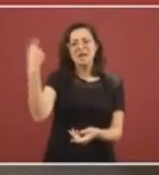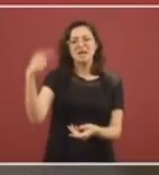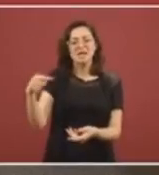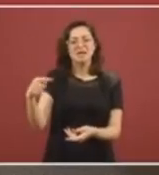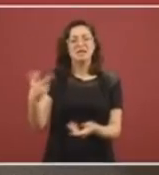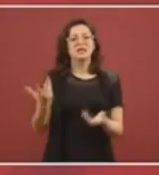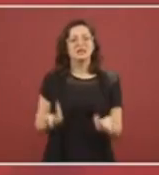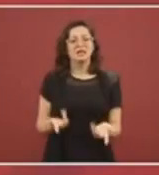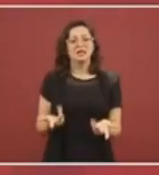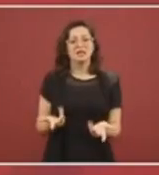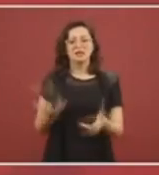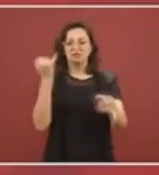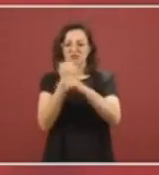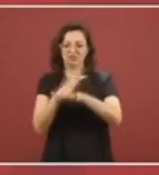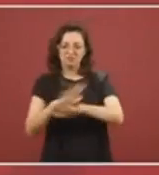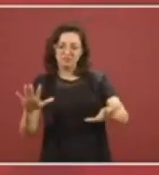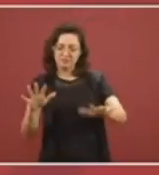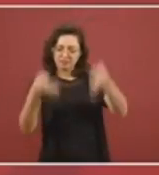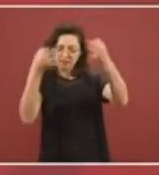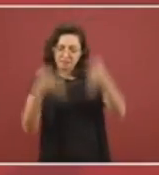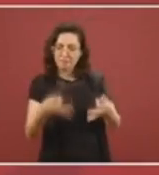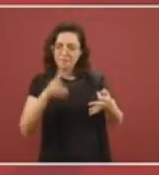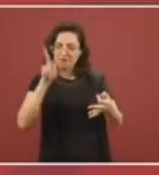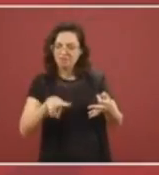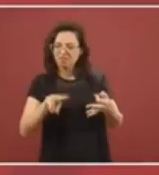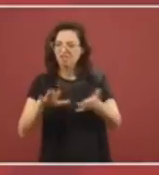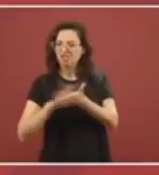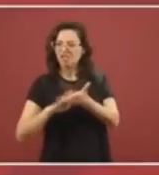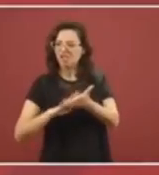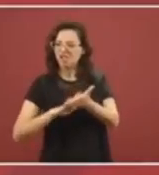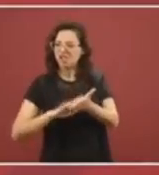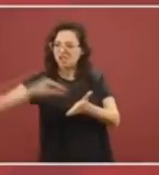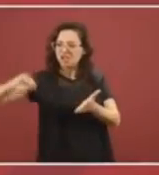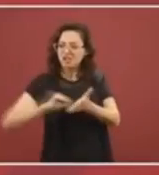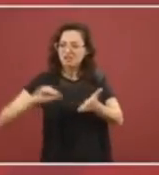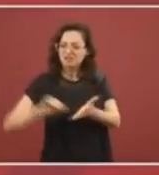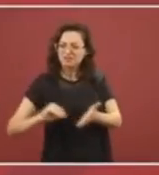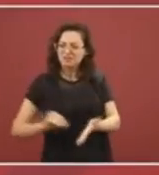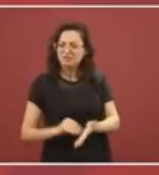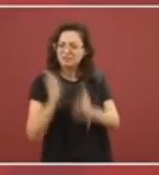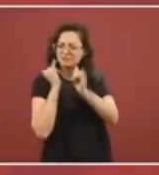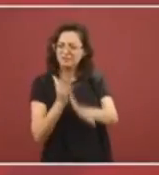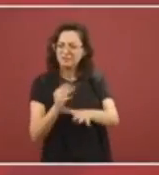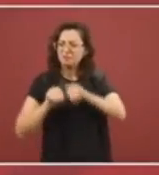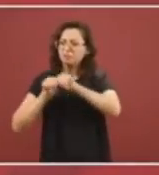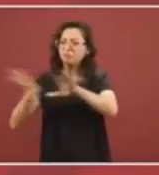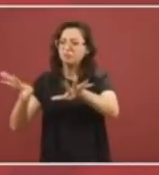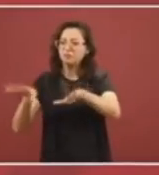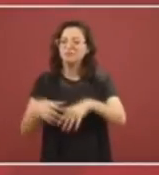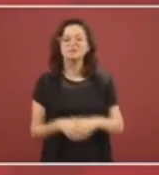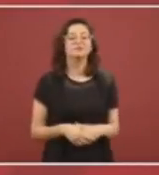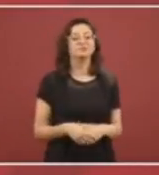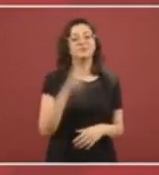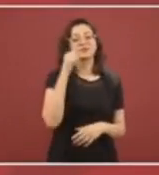de información. Ayer que fui a Sonora me encontré en el avión un señor que me